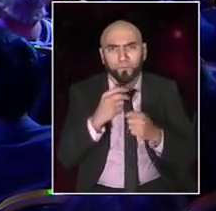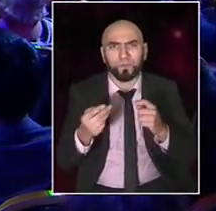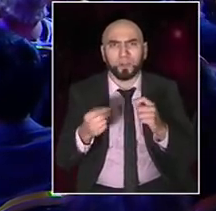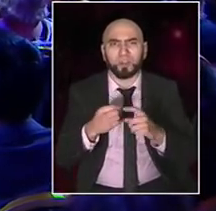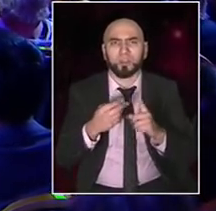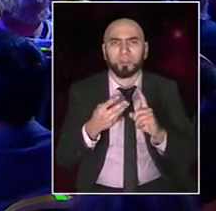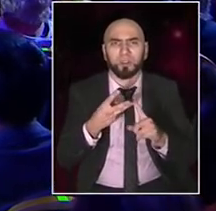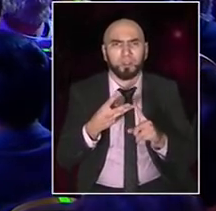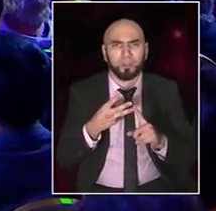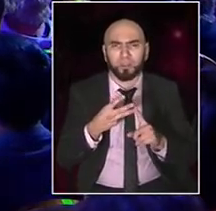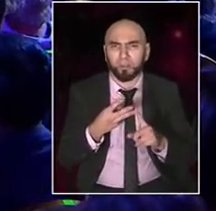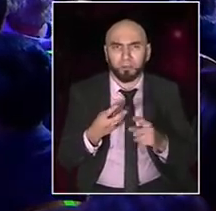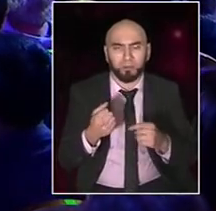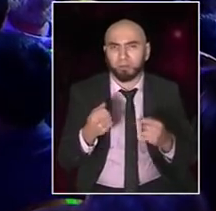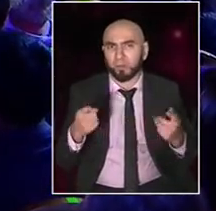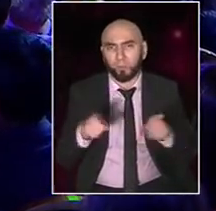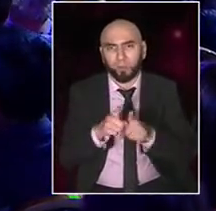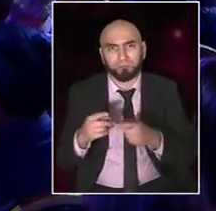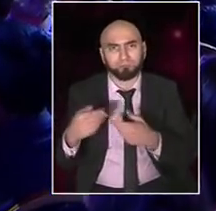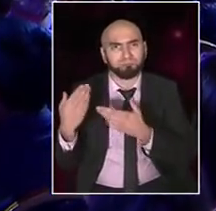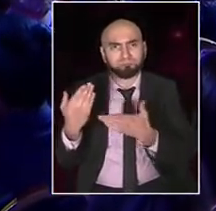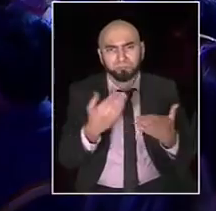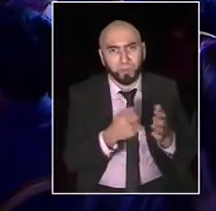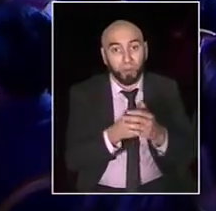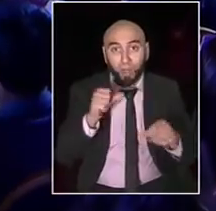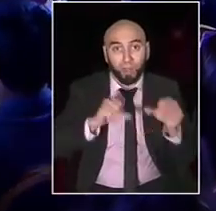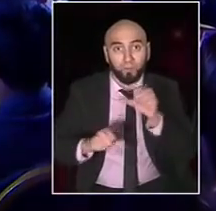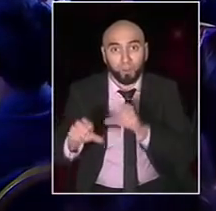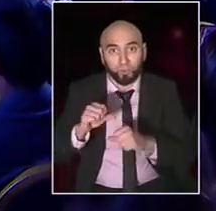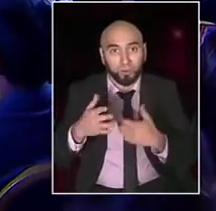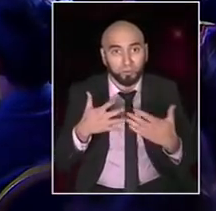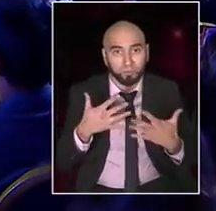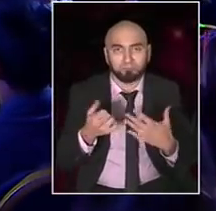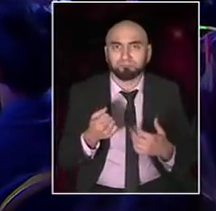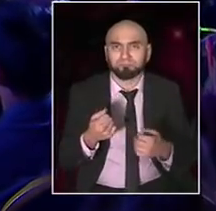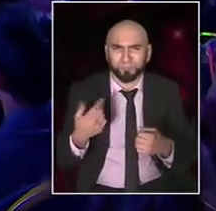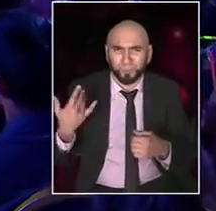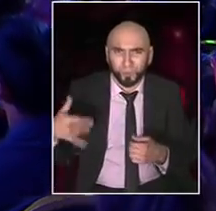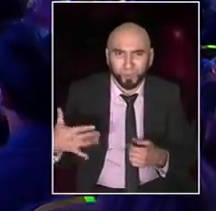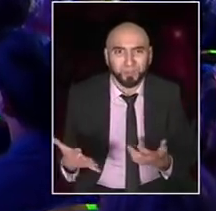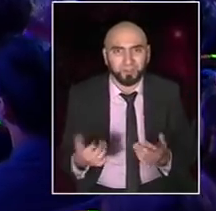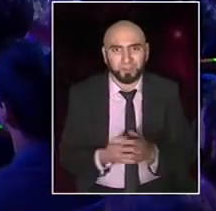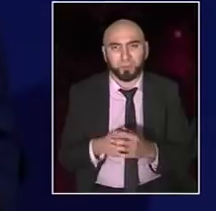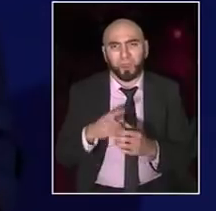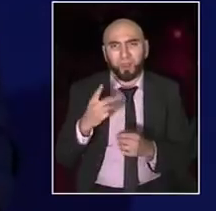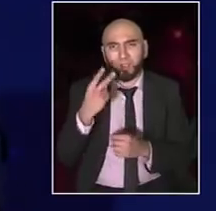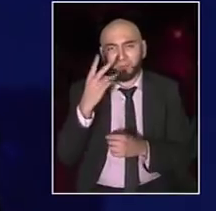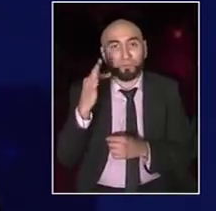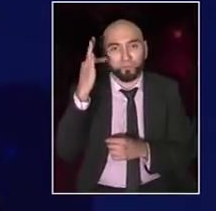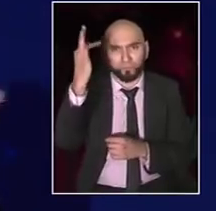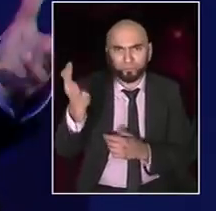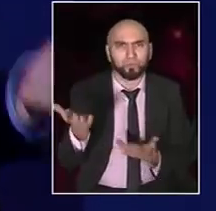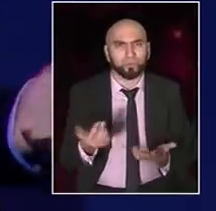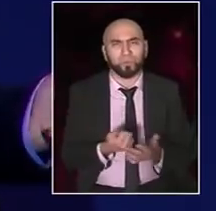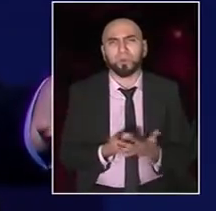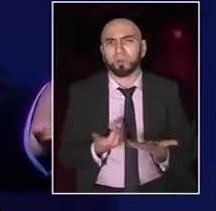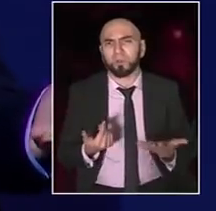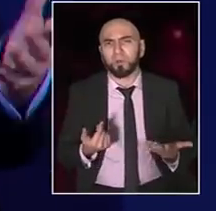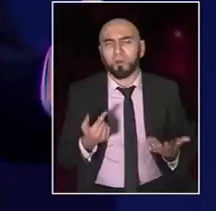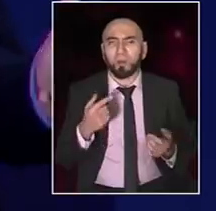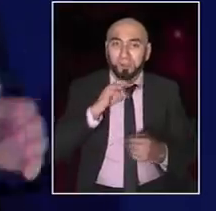al universo, de tener los laboratorios naturales tal vez más importantes para enfrentar los desafíos del futuro, de tener tal vez en